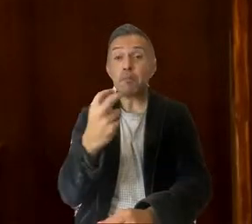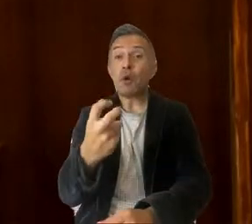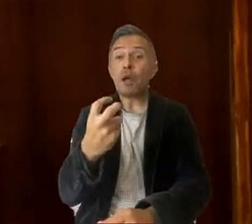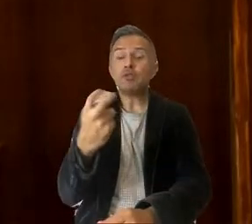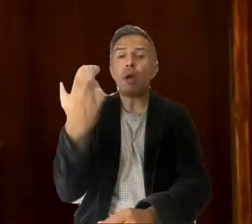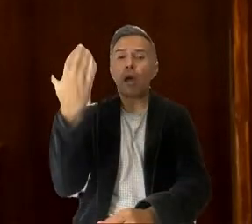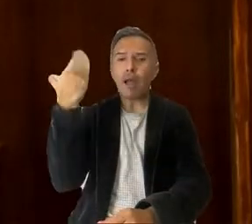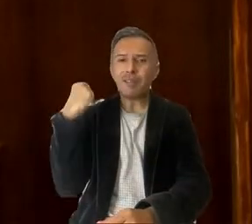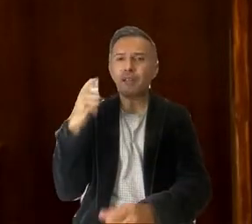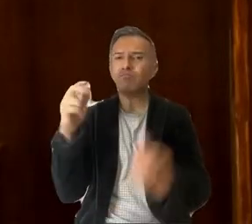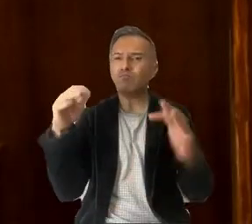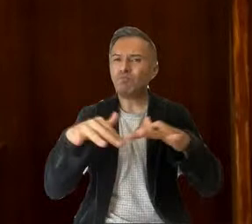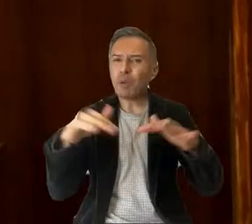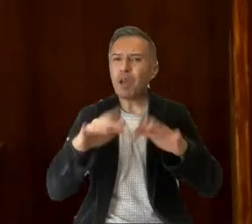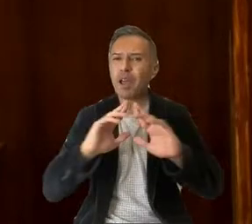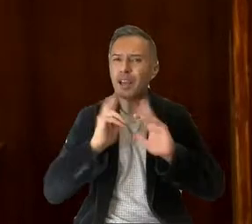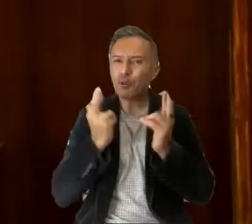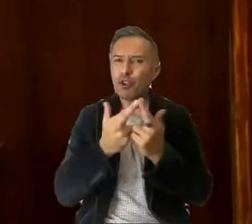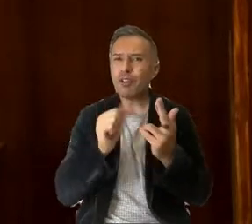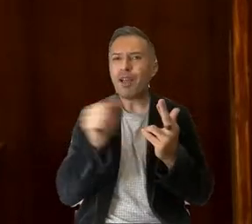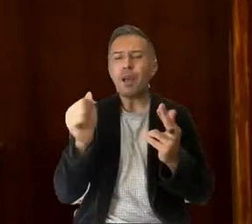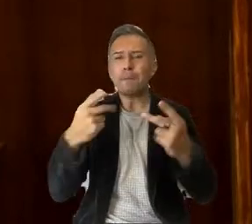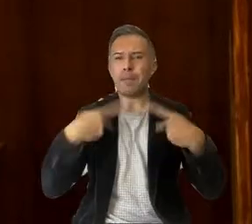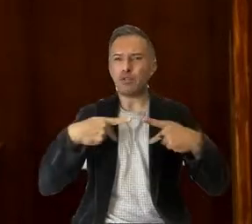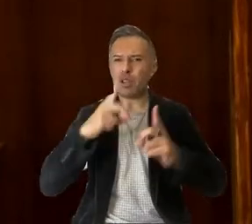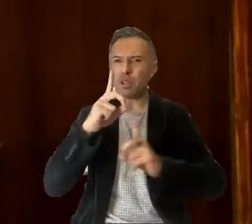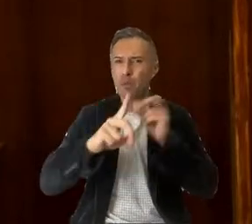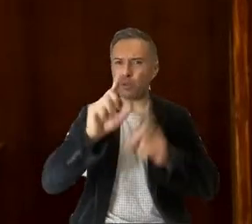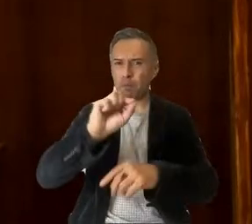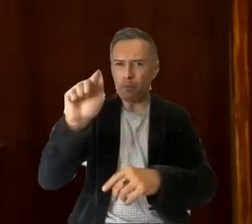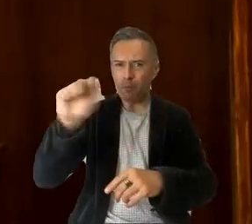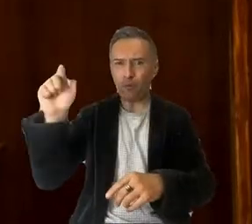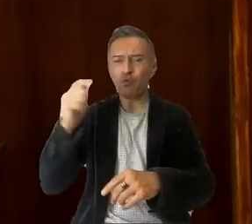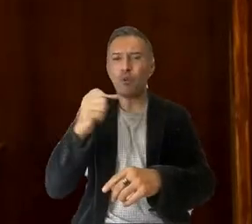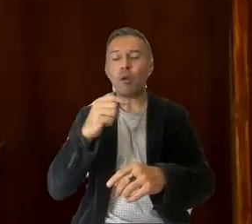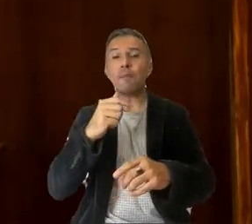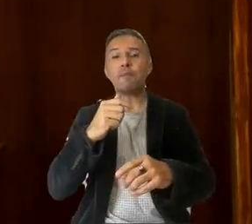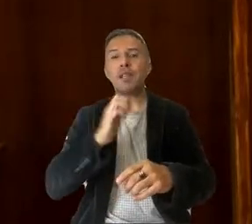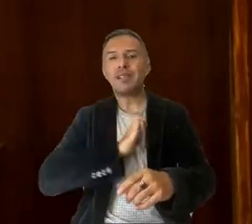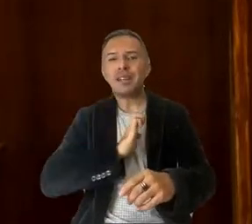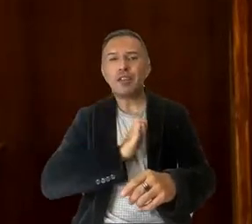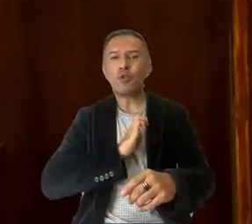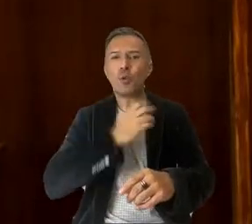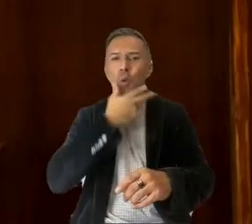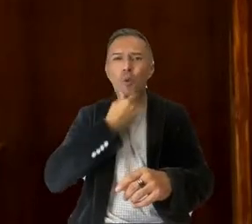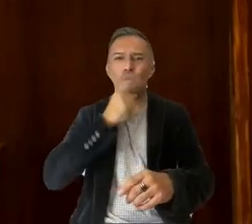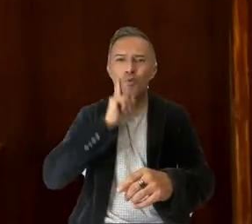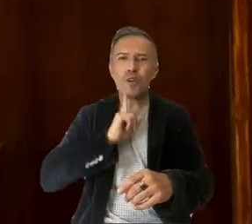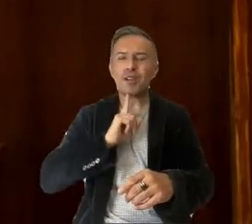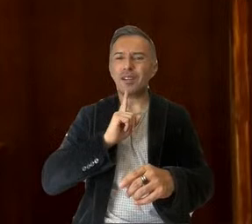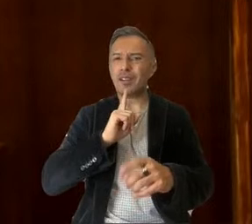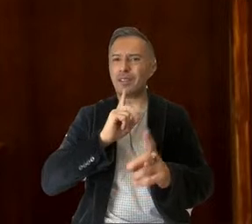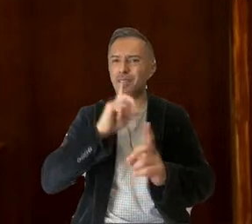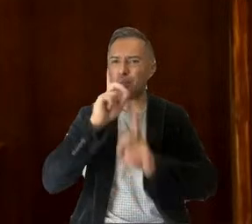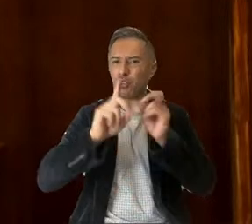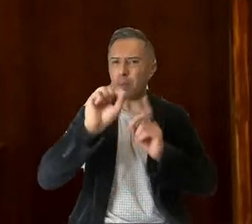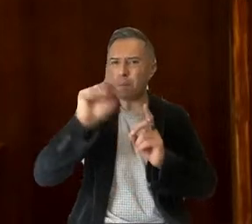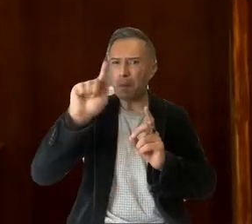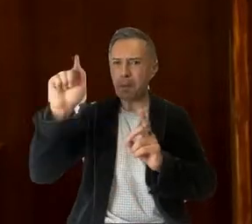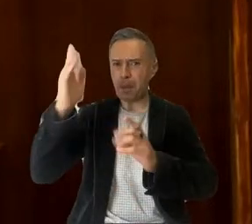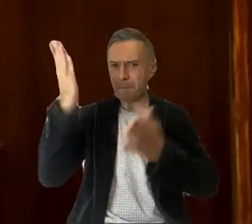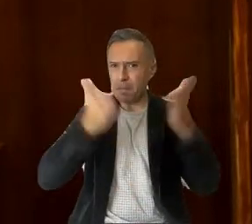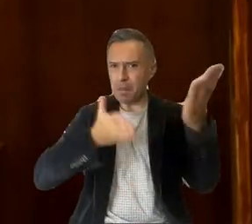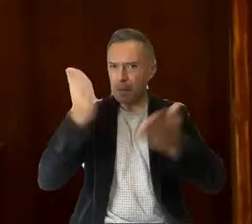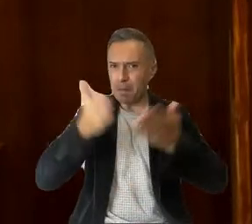diversos encuentros con deportistas, promotores y promotoras deportivos, entrenadoras y entrenadores, así